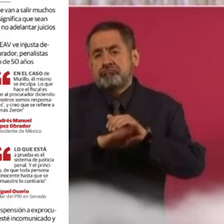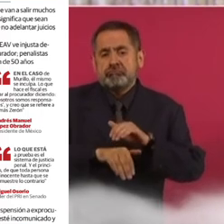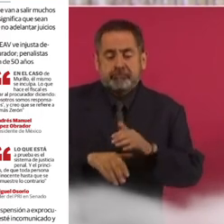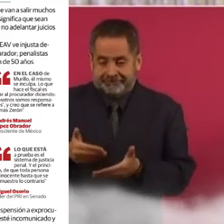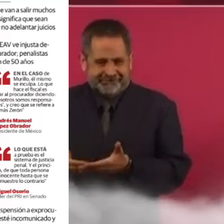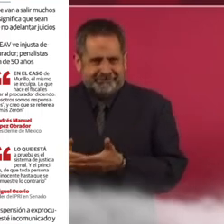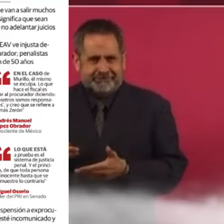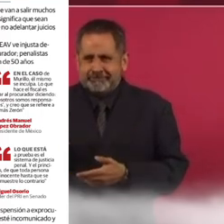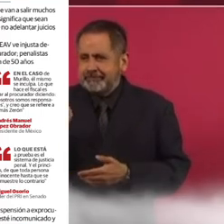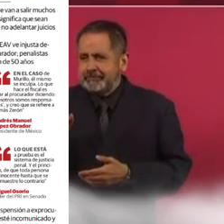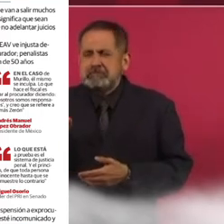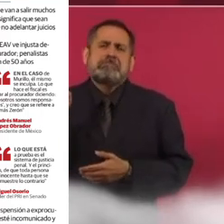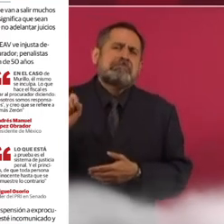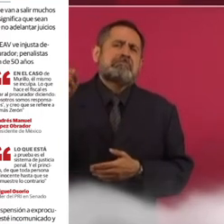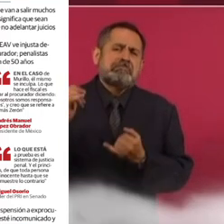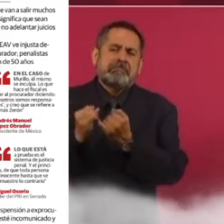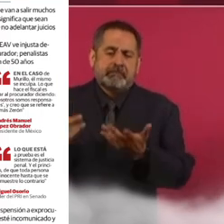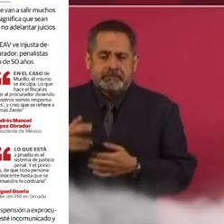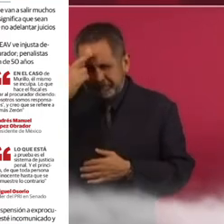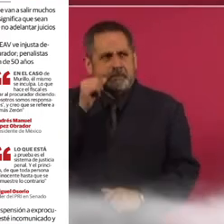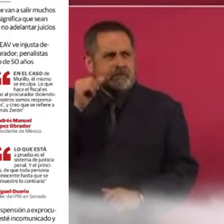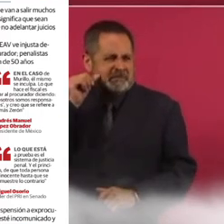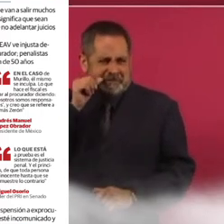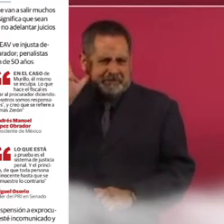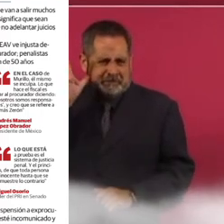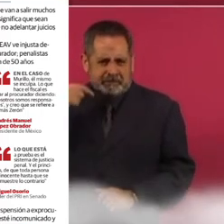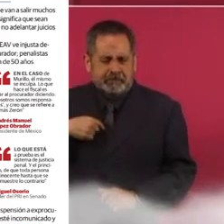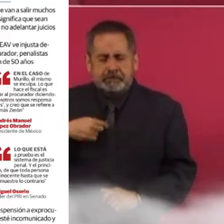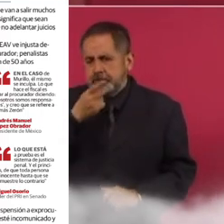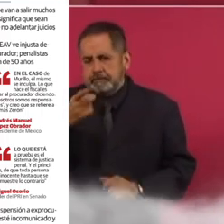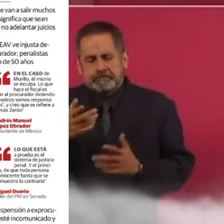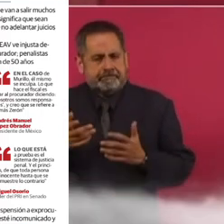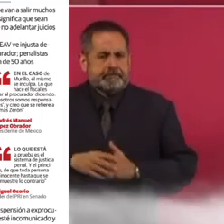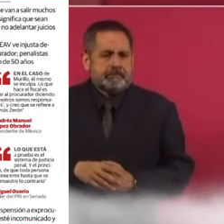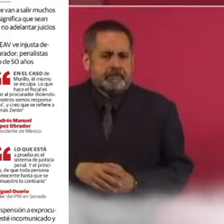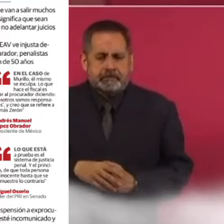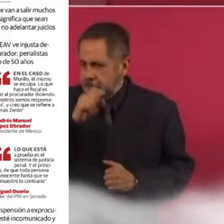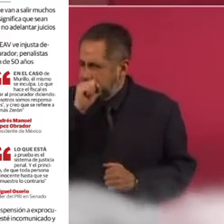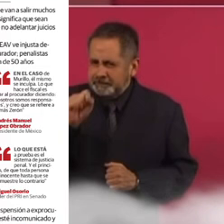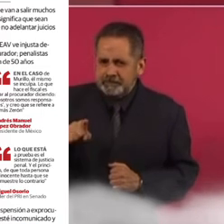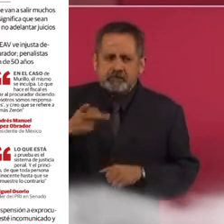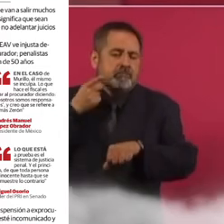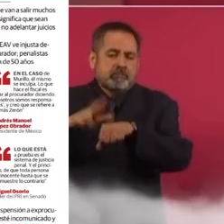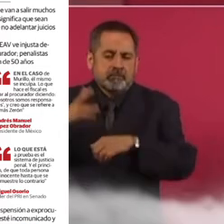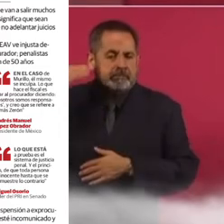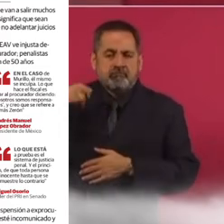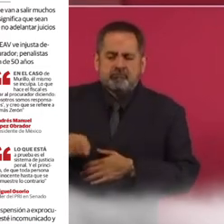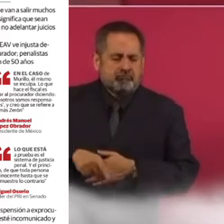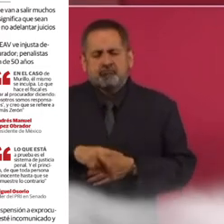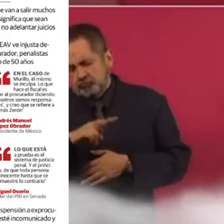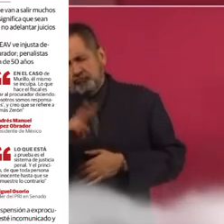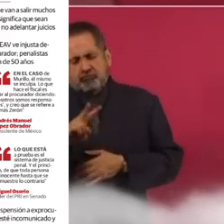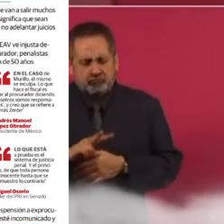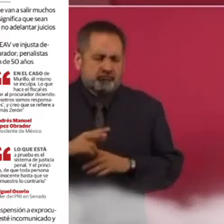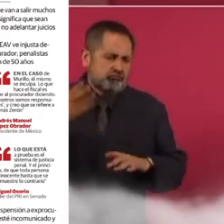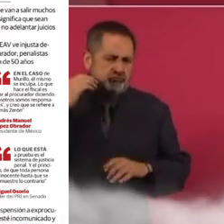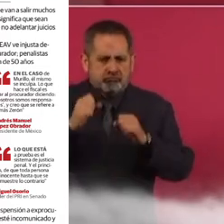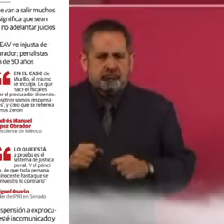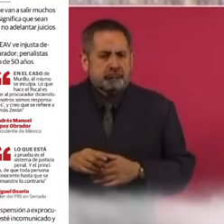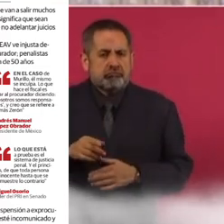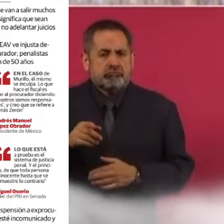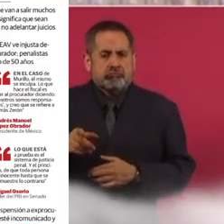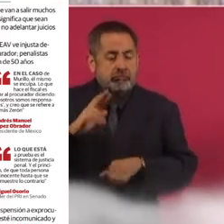cuando se dio el carpetazo al asunto. El mismo procurador de entonces asegura que